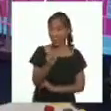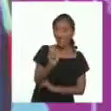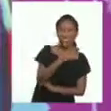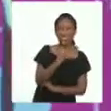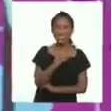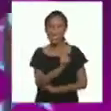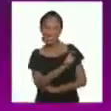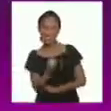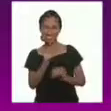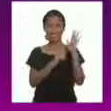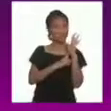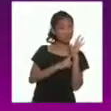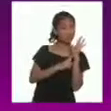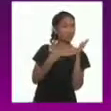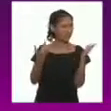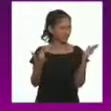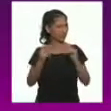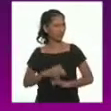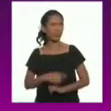¡Aquí está!